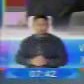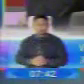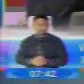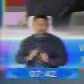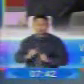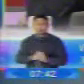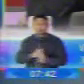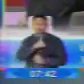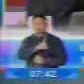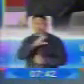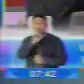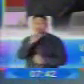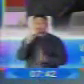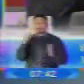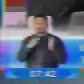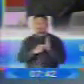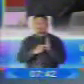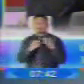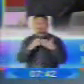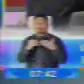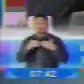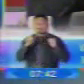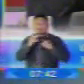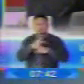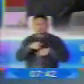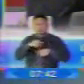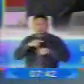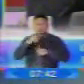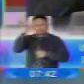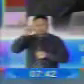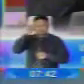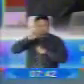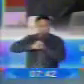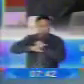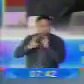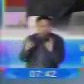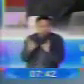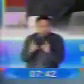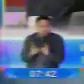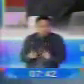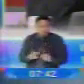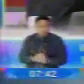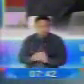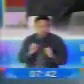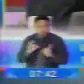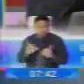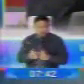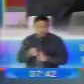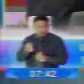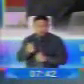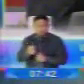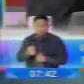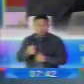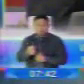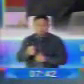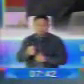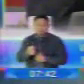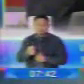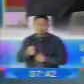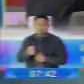Hemos puesto $100 mil también para la producción de cortometrajes que están disponibles para la producción